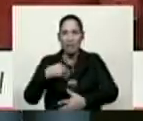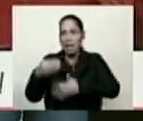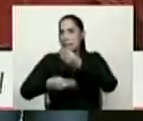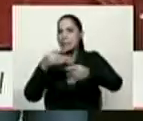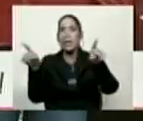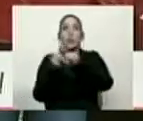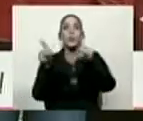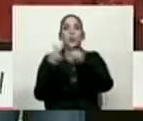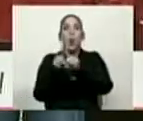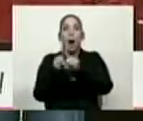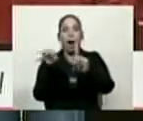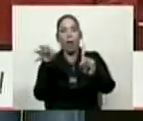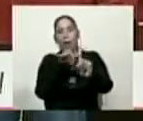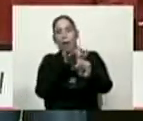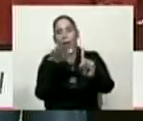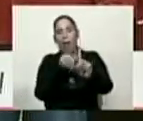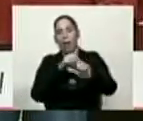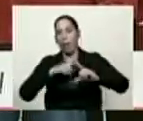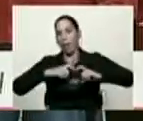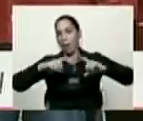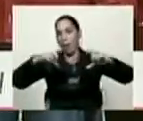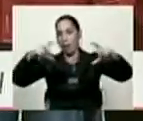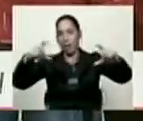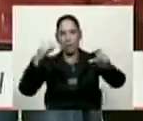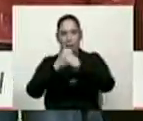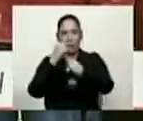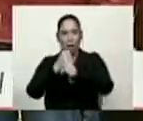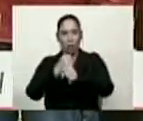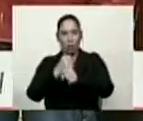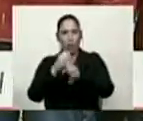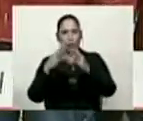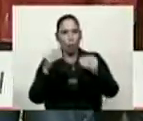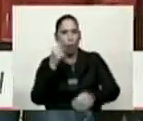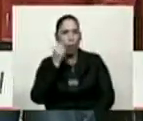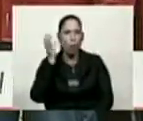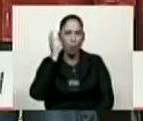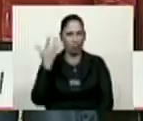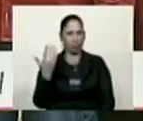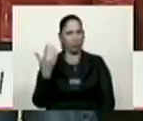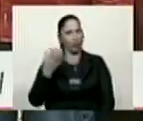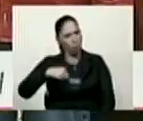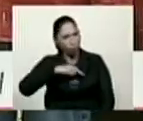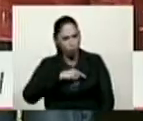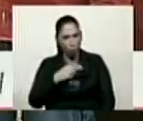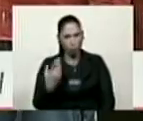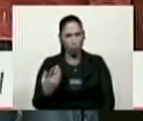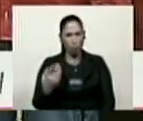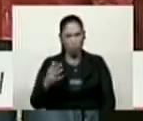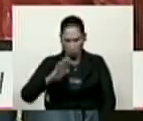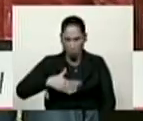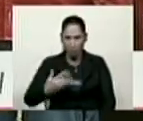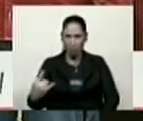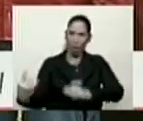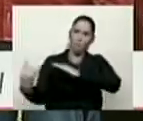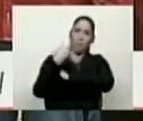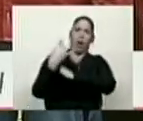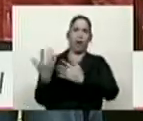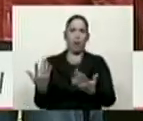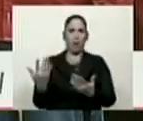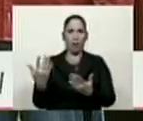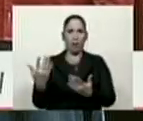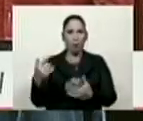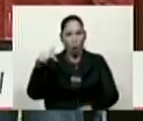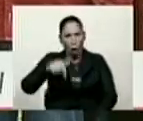Nos vamos a nosotros a dejar engañar hoy día por los lobos disfrazados de